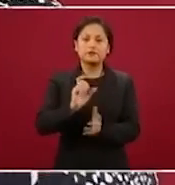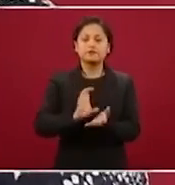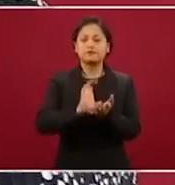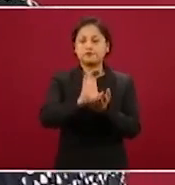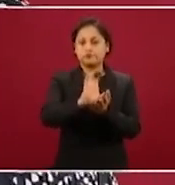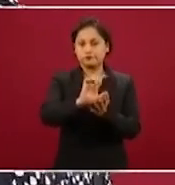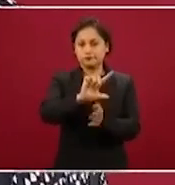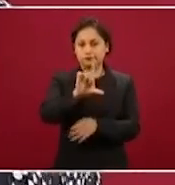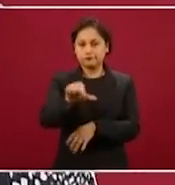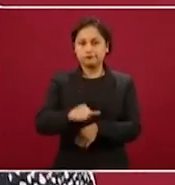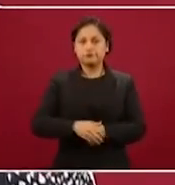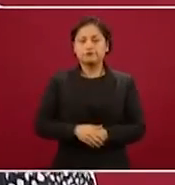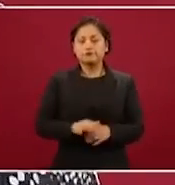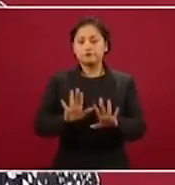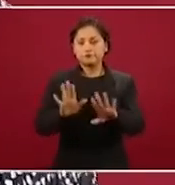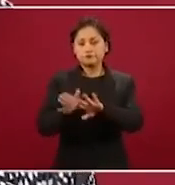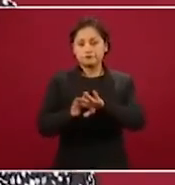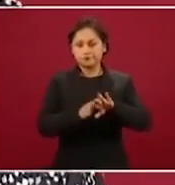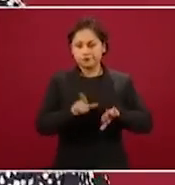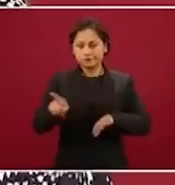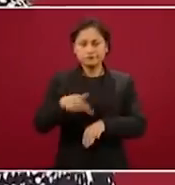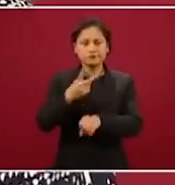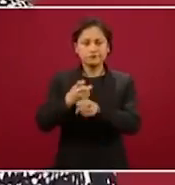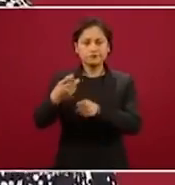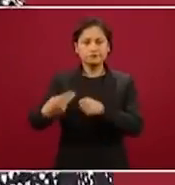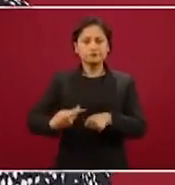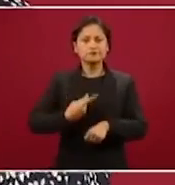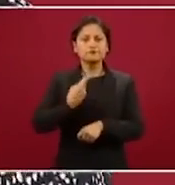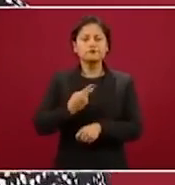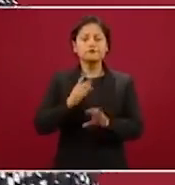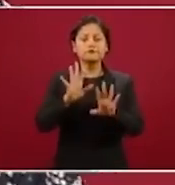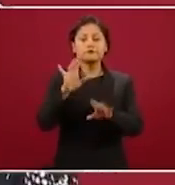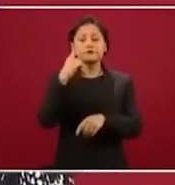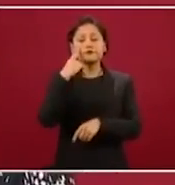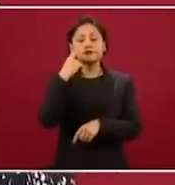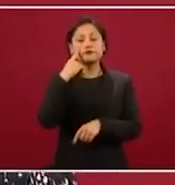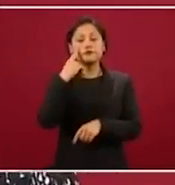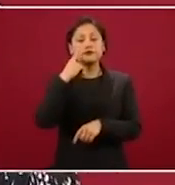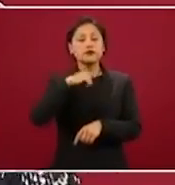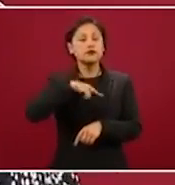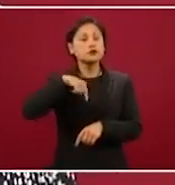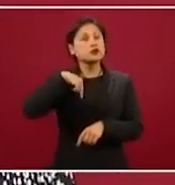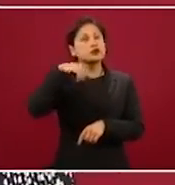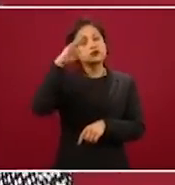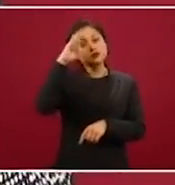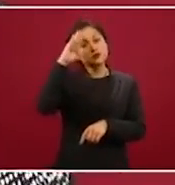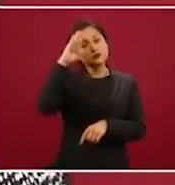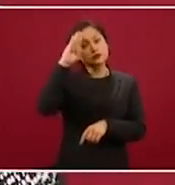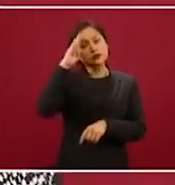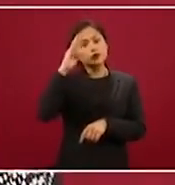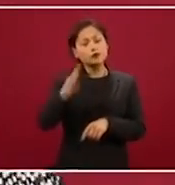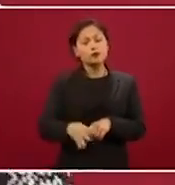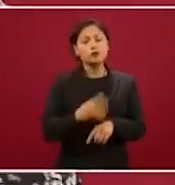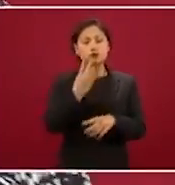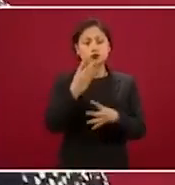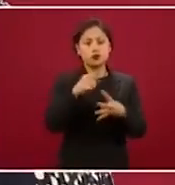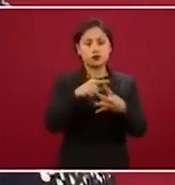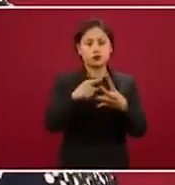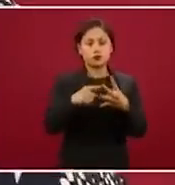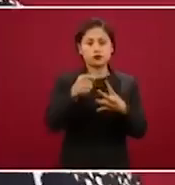nuestra idea es, como son cuatro créditos, 6,000, 10,000,